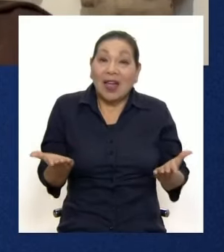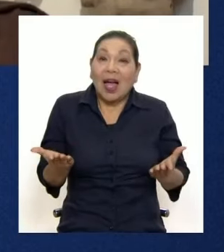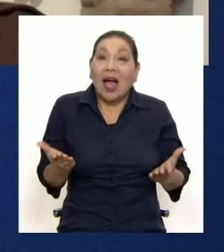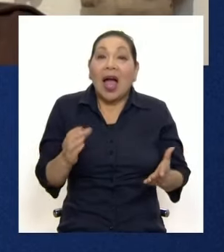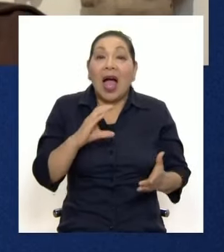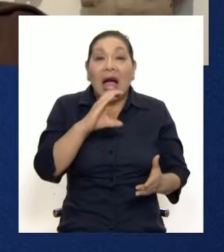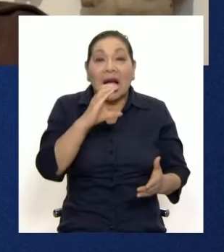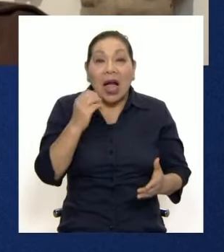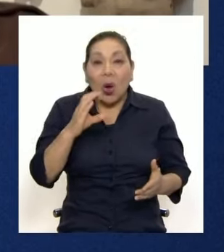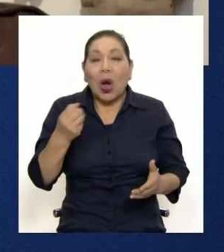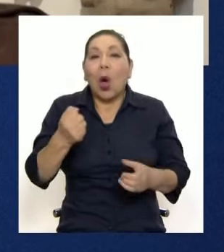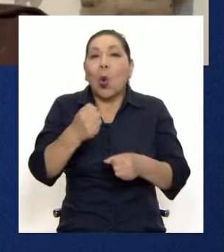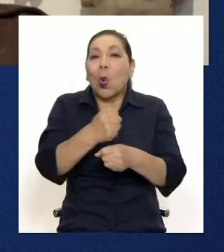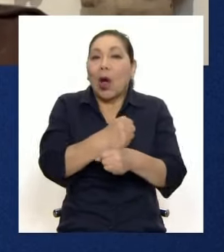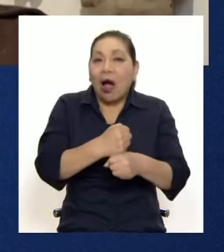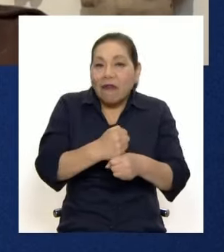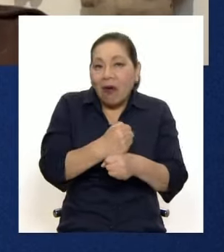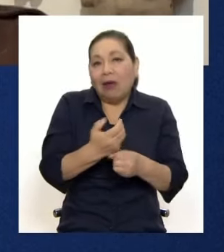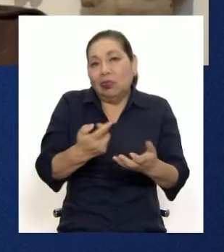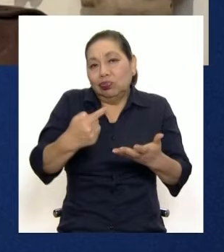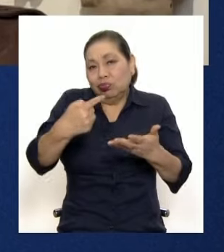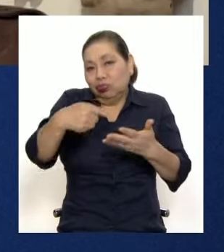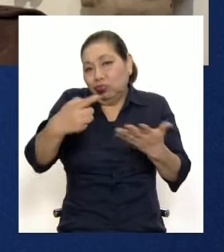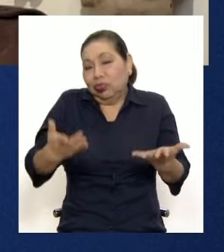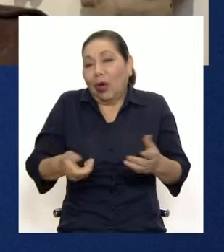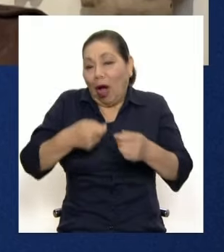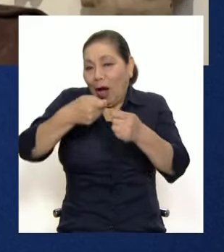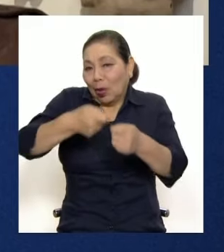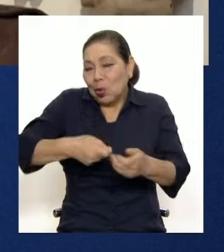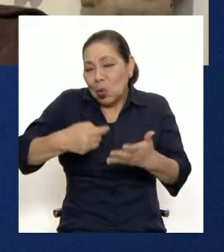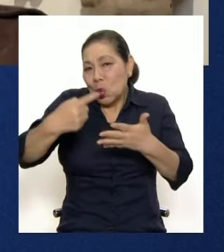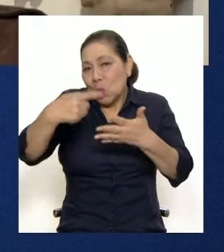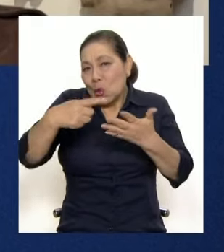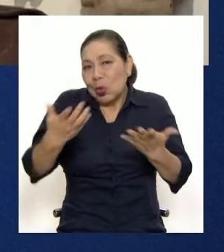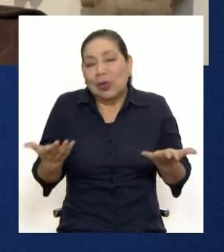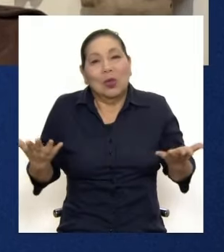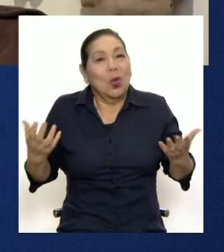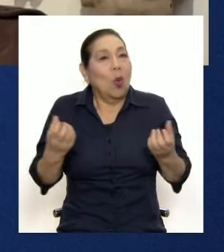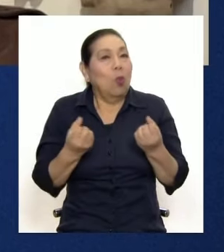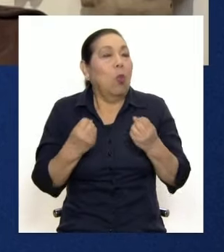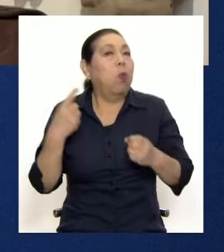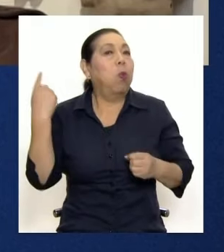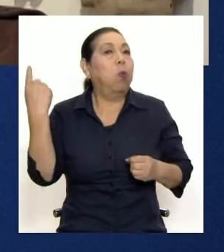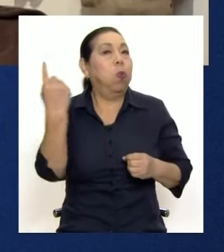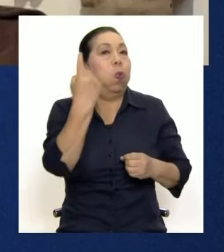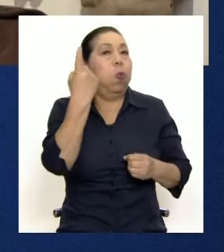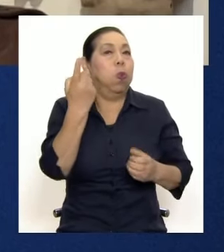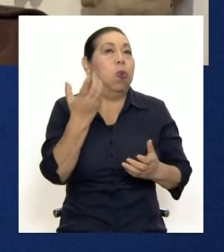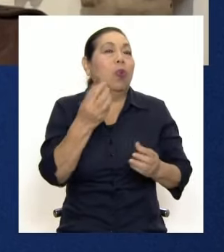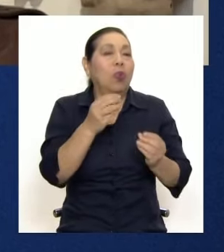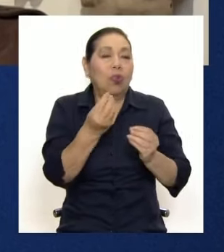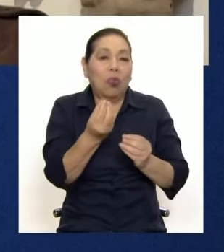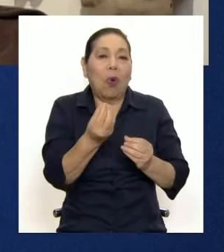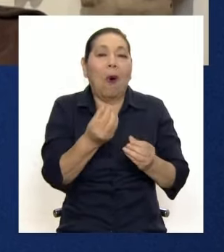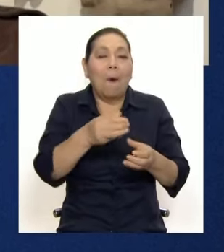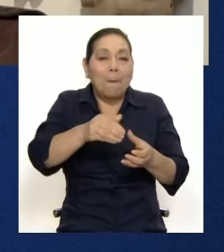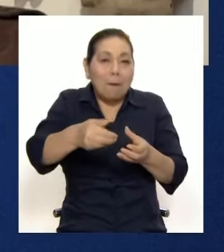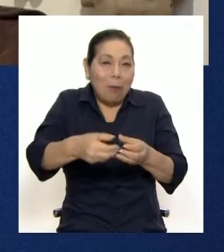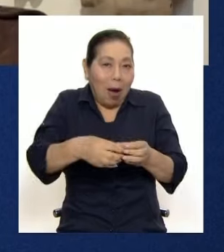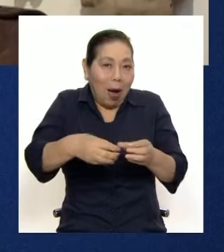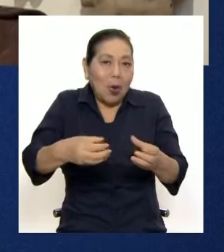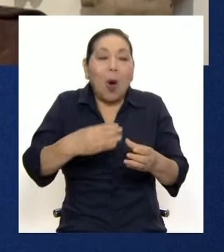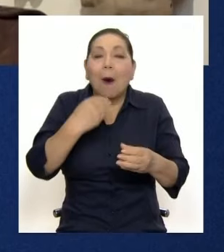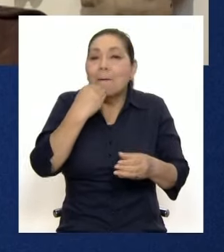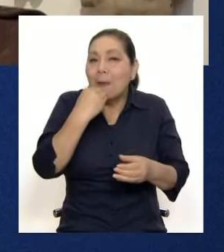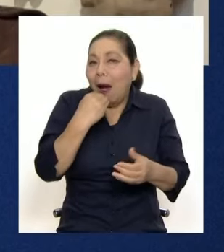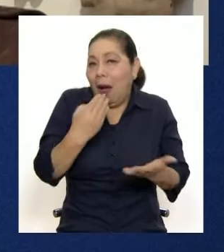cacao el café nuestros productos agrícolas nos posicionamos número uno en lo que es Aranda en los paltas también